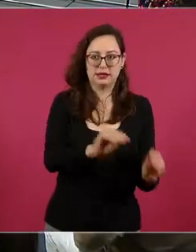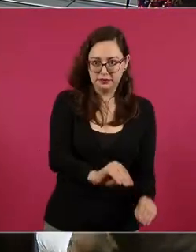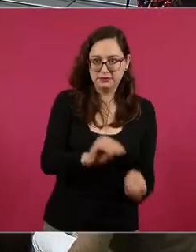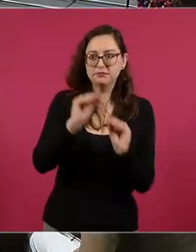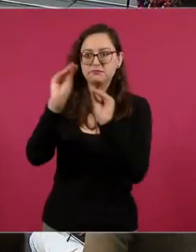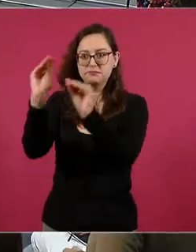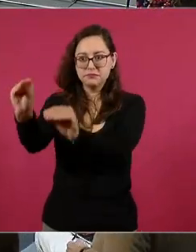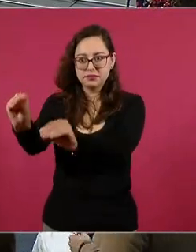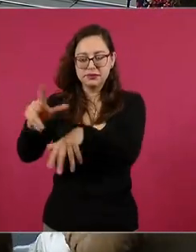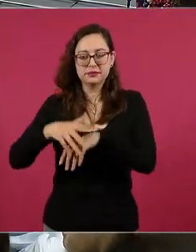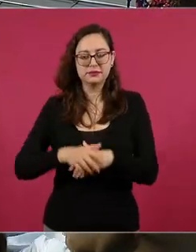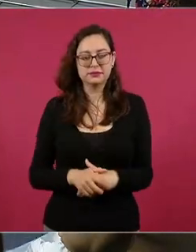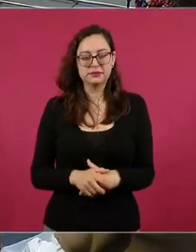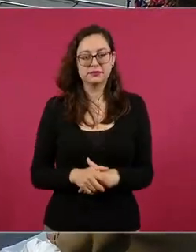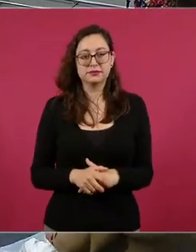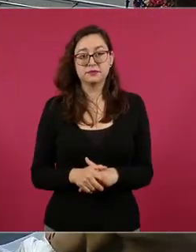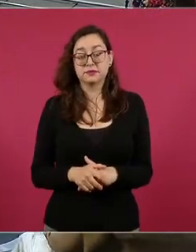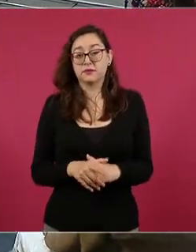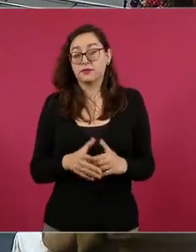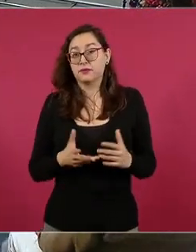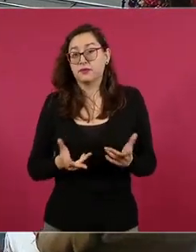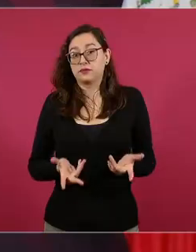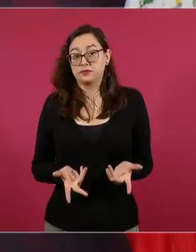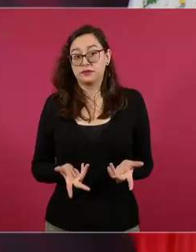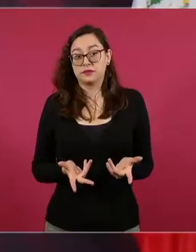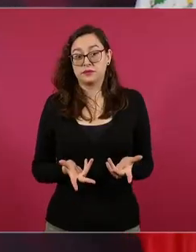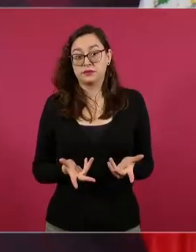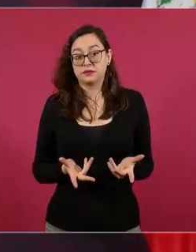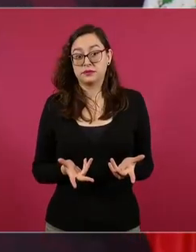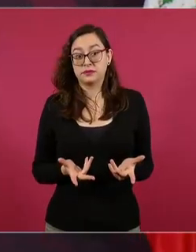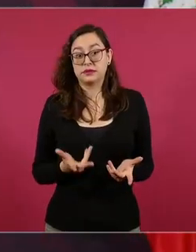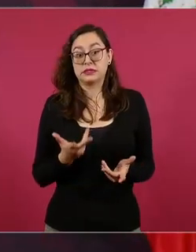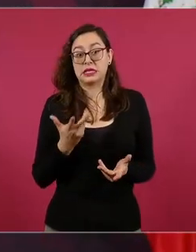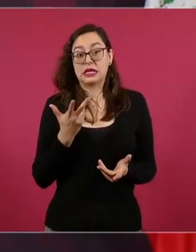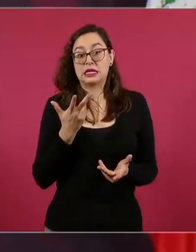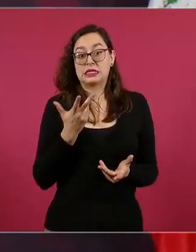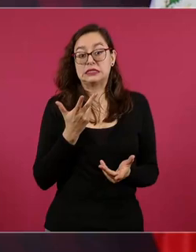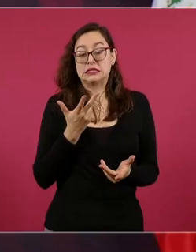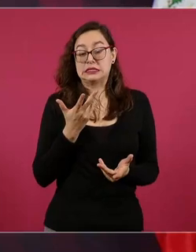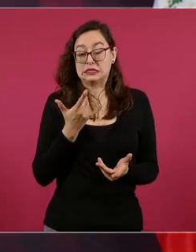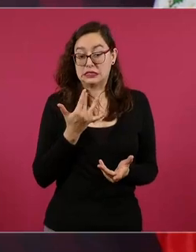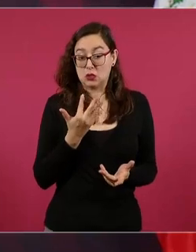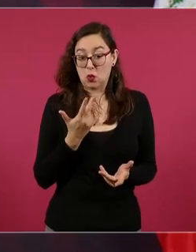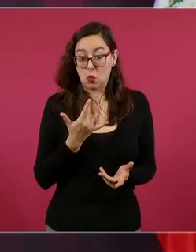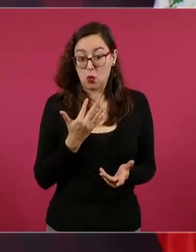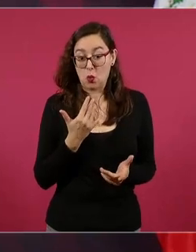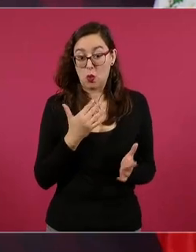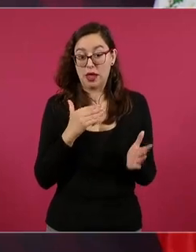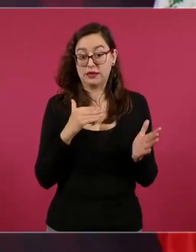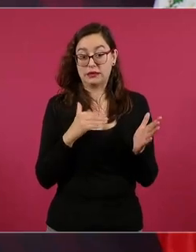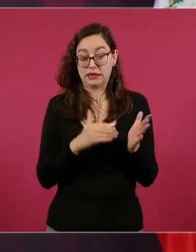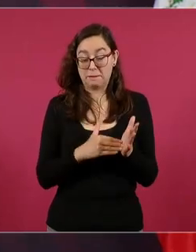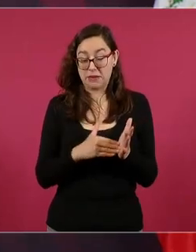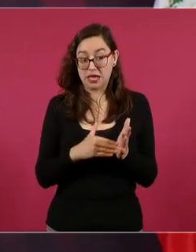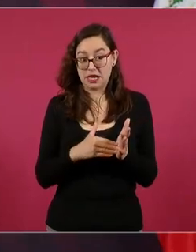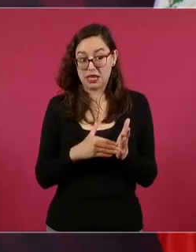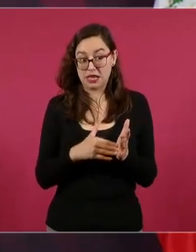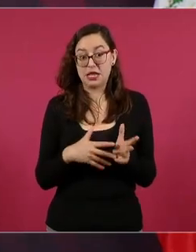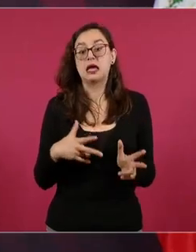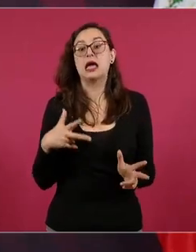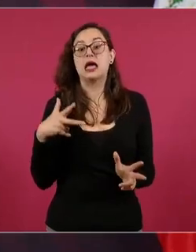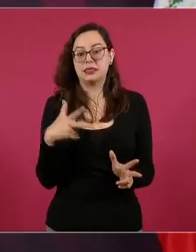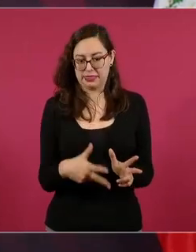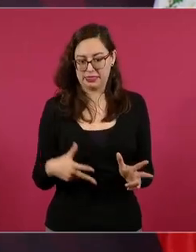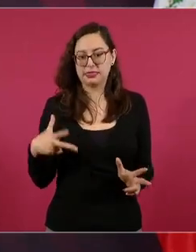Y todavía tenemos como, en total, como 50,000 en el Tren Maya, porque ya estamos